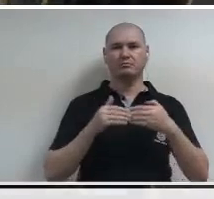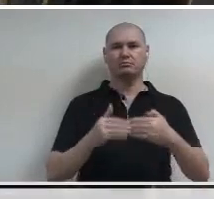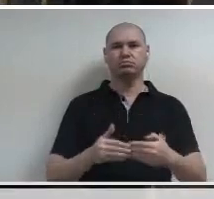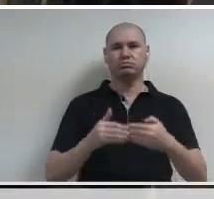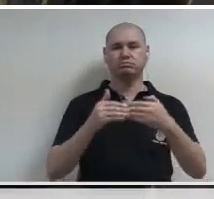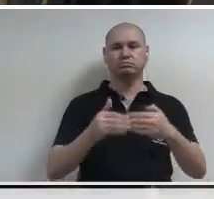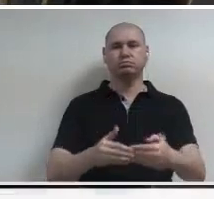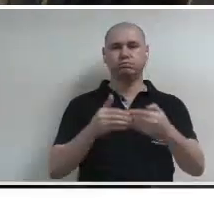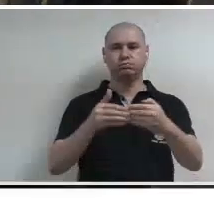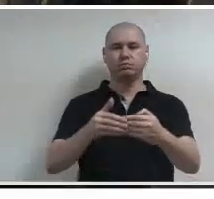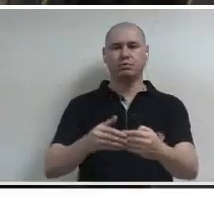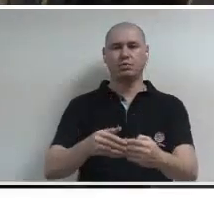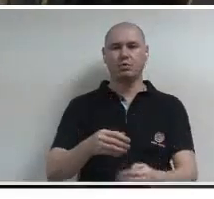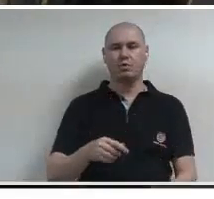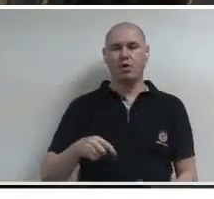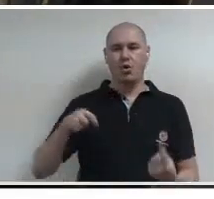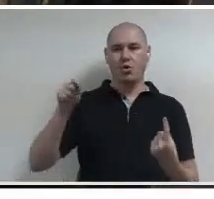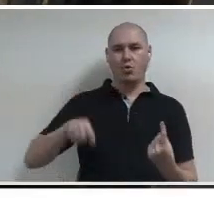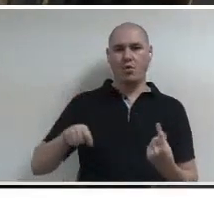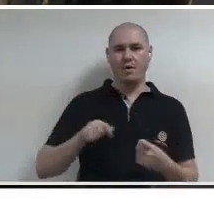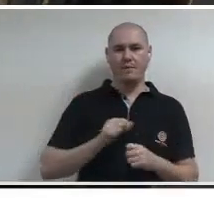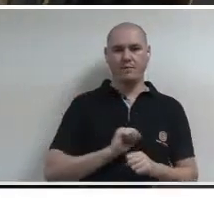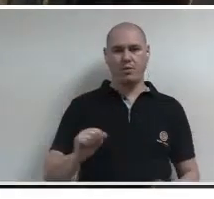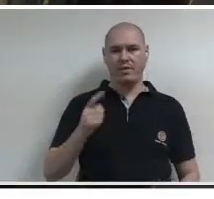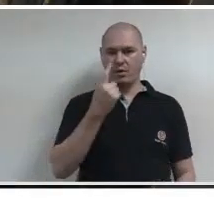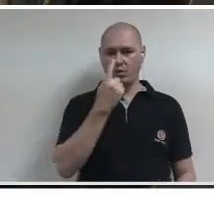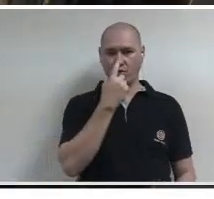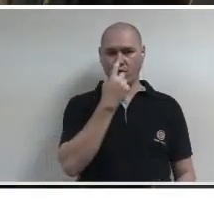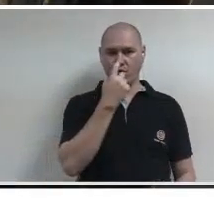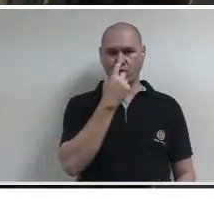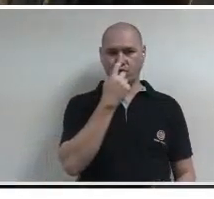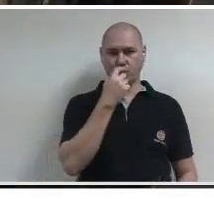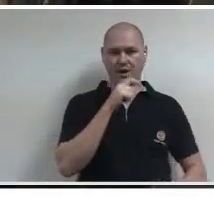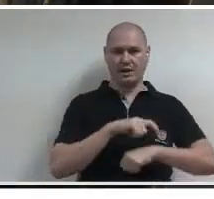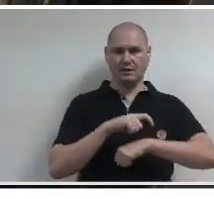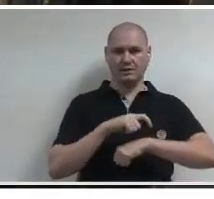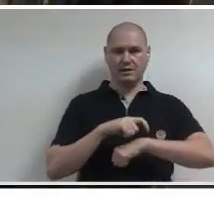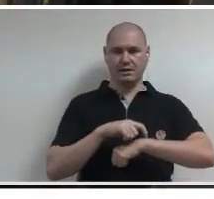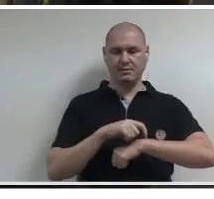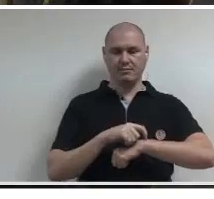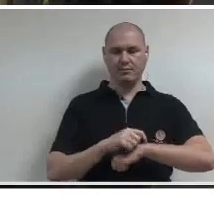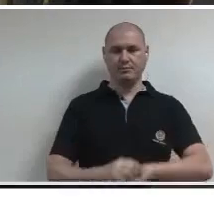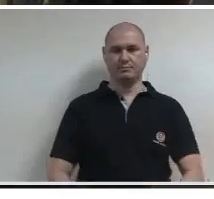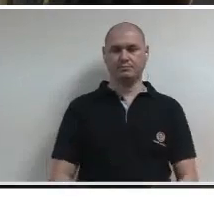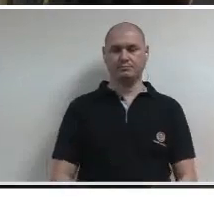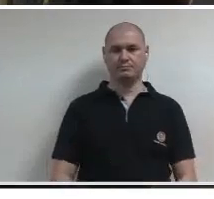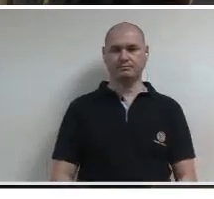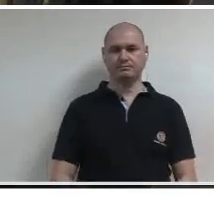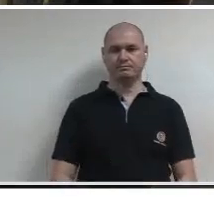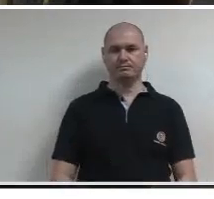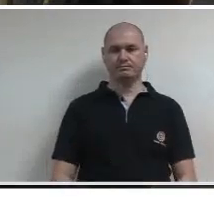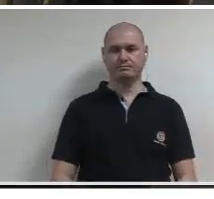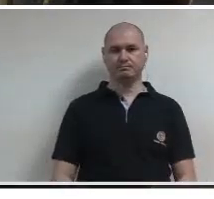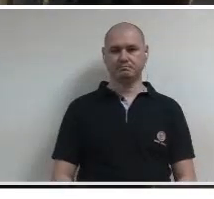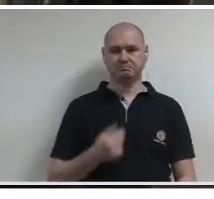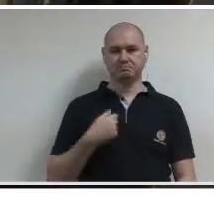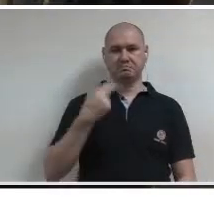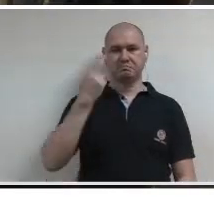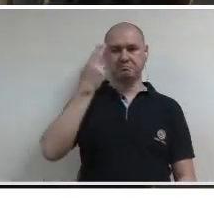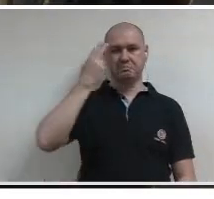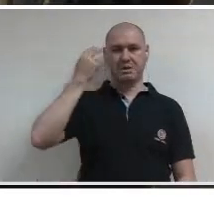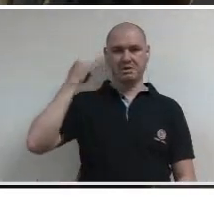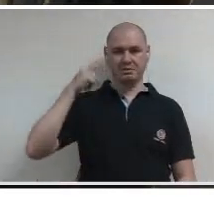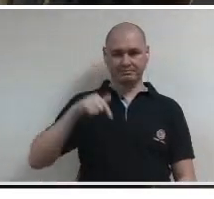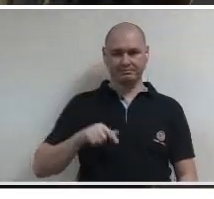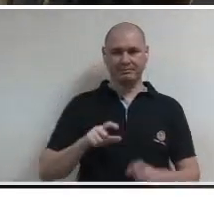Hania Guaycho Hasa Arañan de Jehuí, Pein de Catuey, Hasa Pucumañan de Jehuí, Hande Catuey, Ña Mohua.